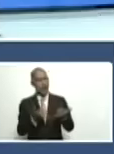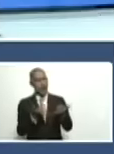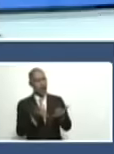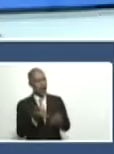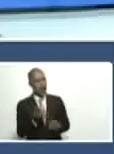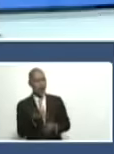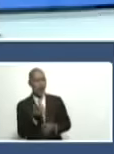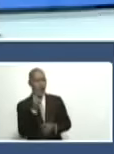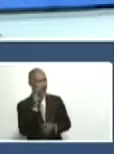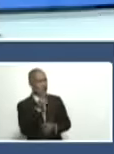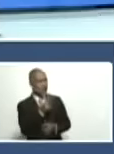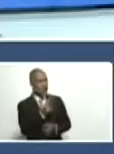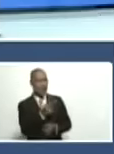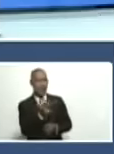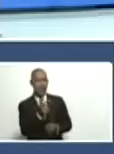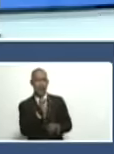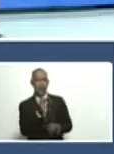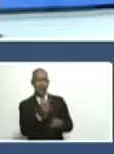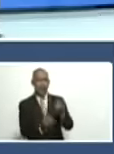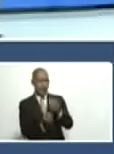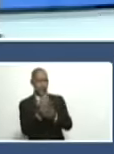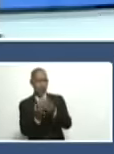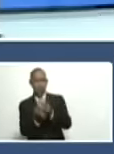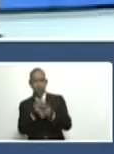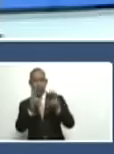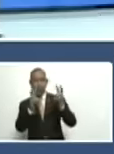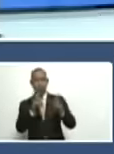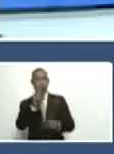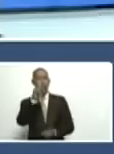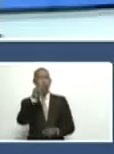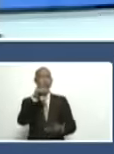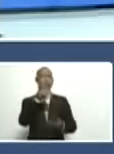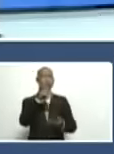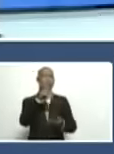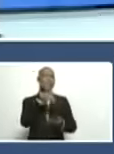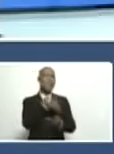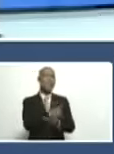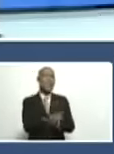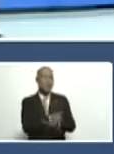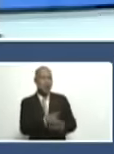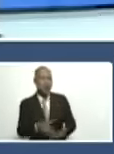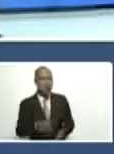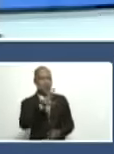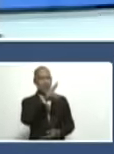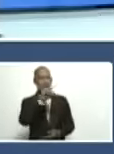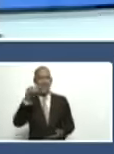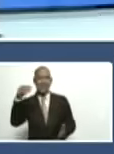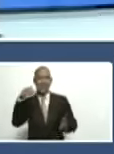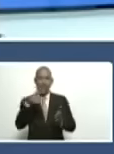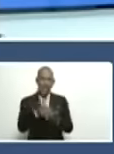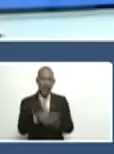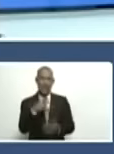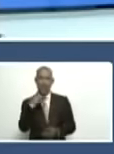Se renovaron 1.300.000 vocerías ya renovadas.